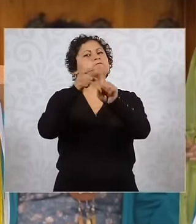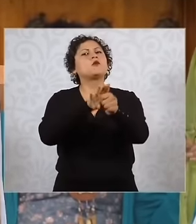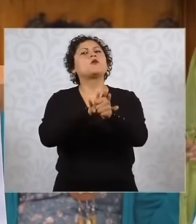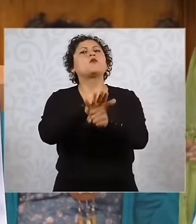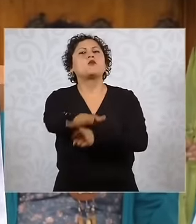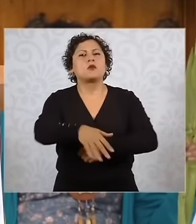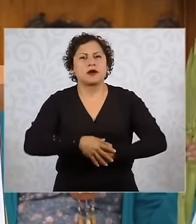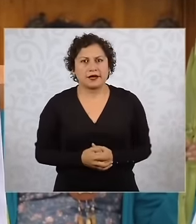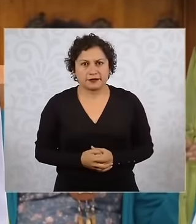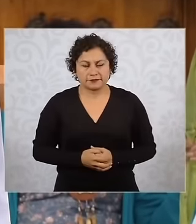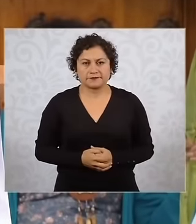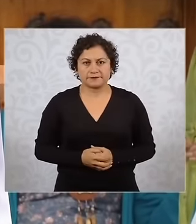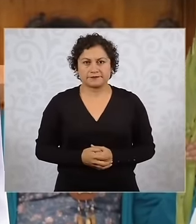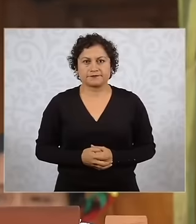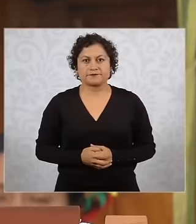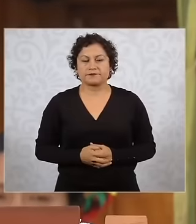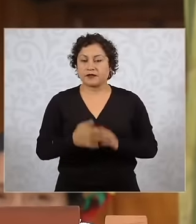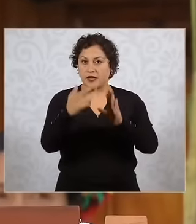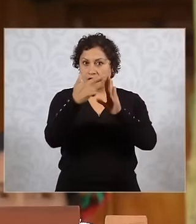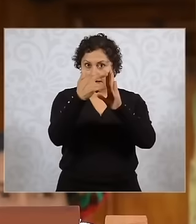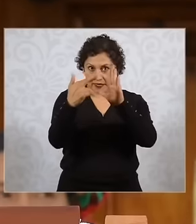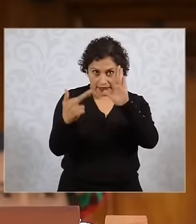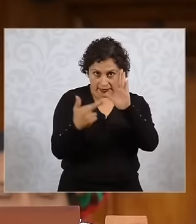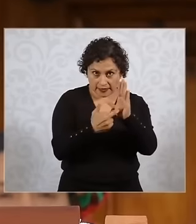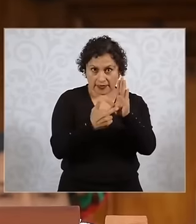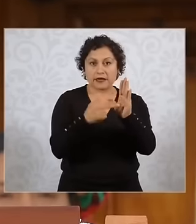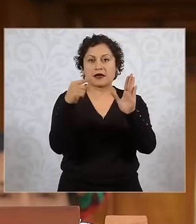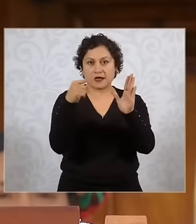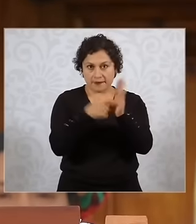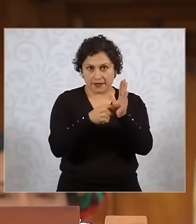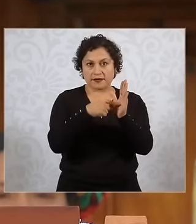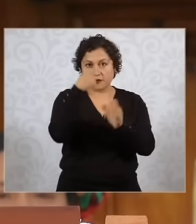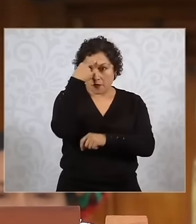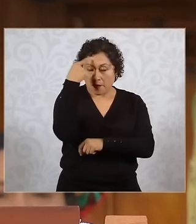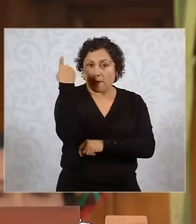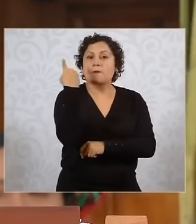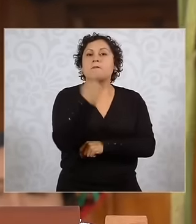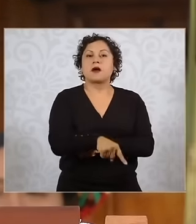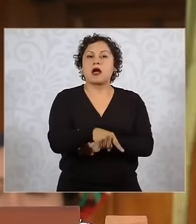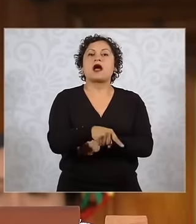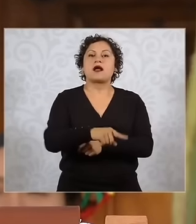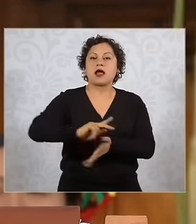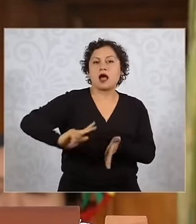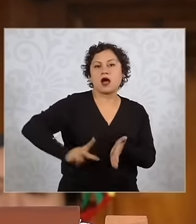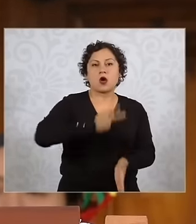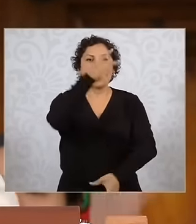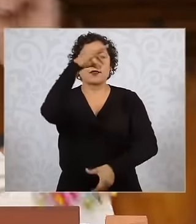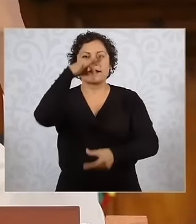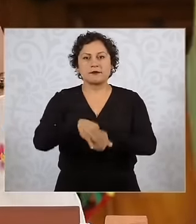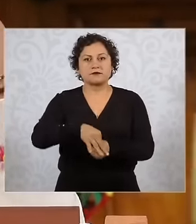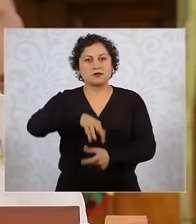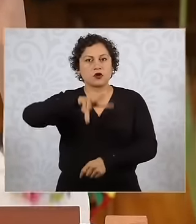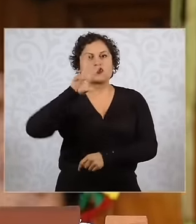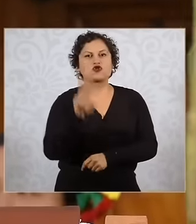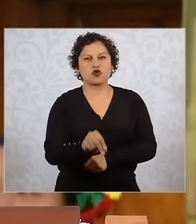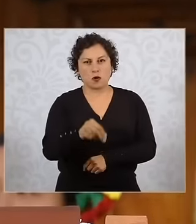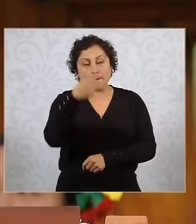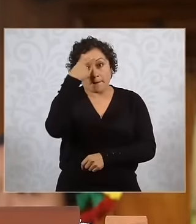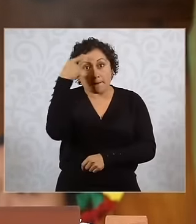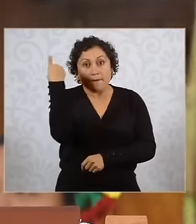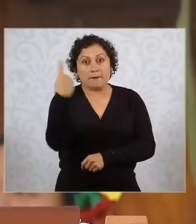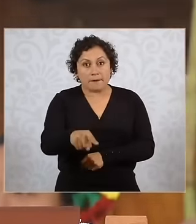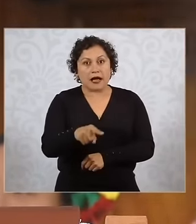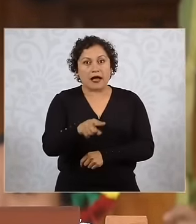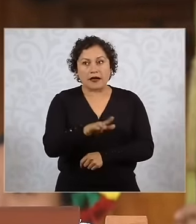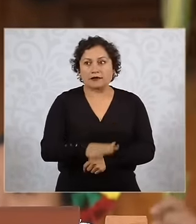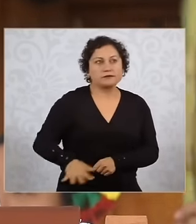principio democrático de no reelección, para que a partir del 2030 ningún puesto de